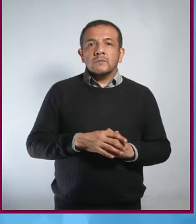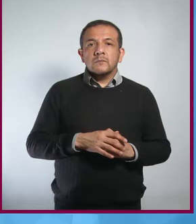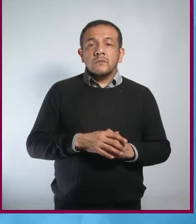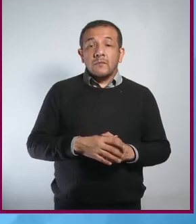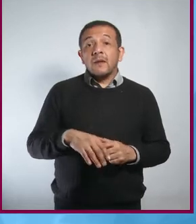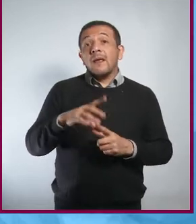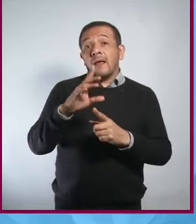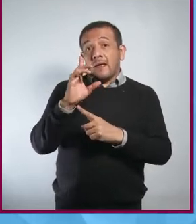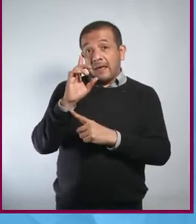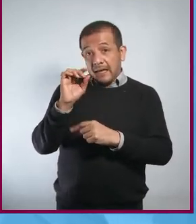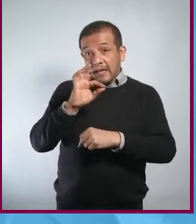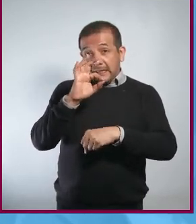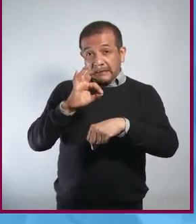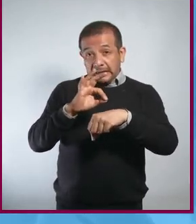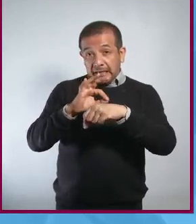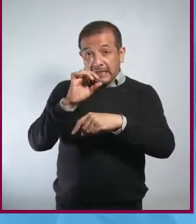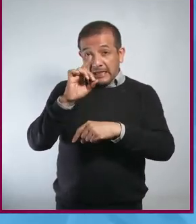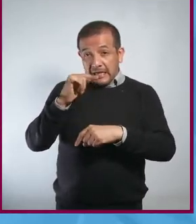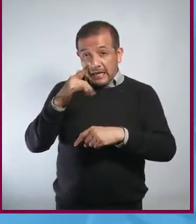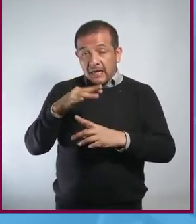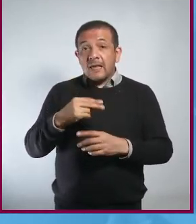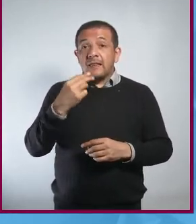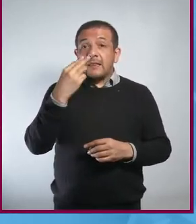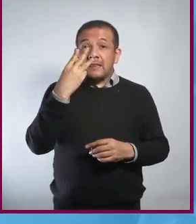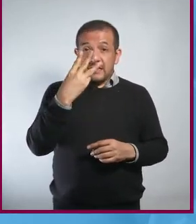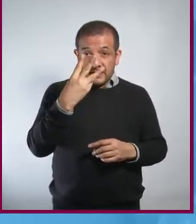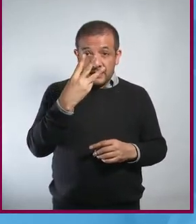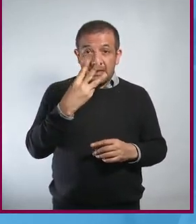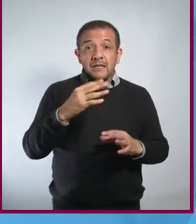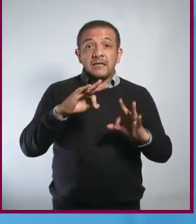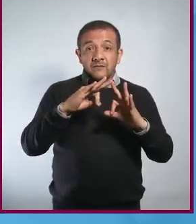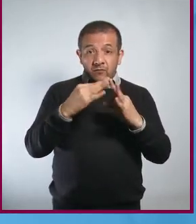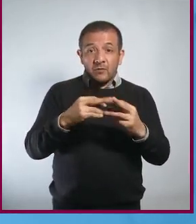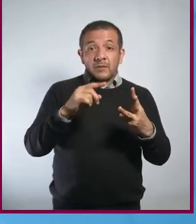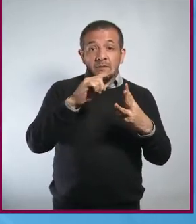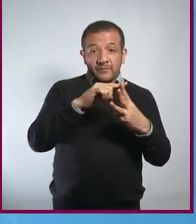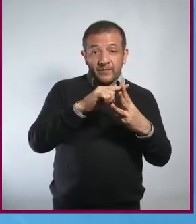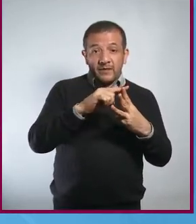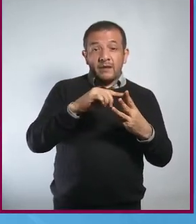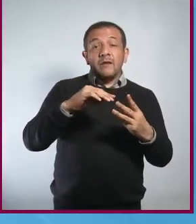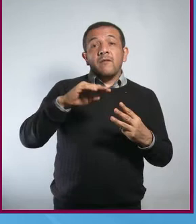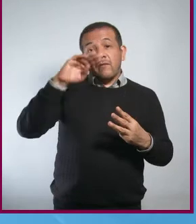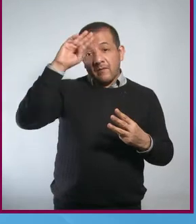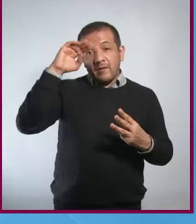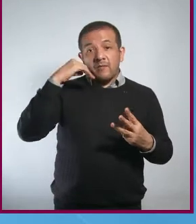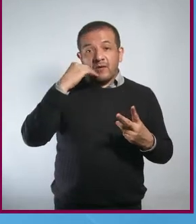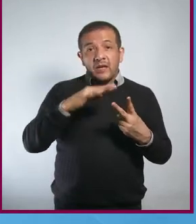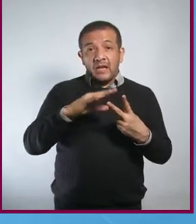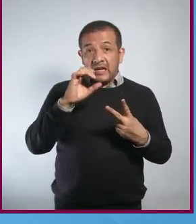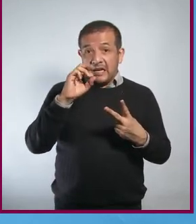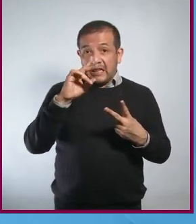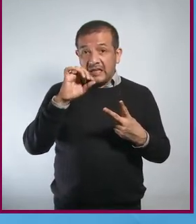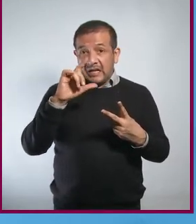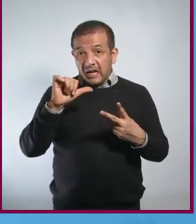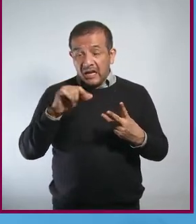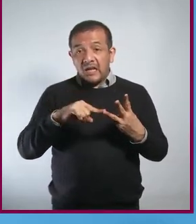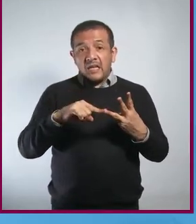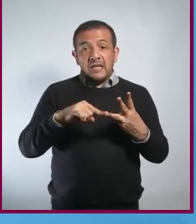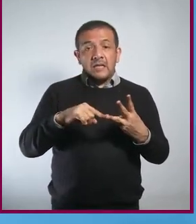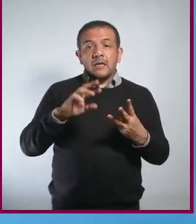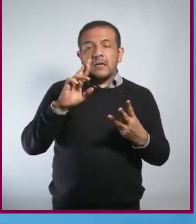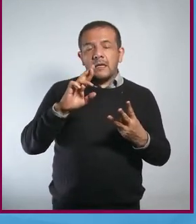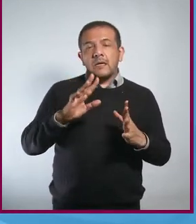El dengue atraviesa por 3 fases: febril, crítica y de recuperación. La fase